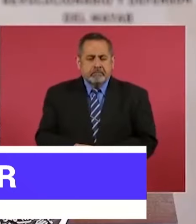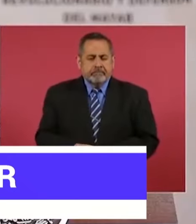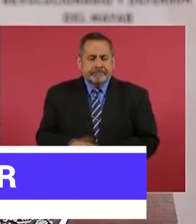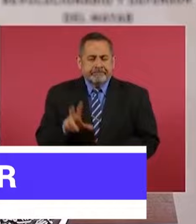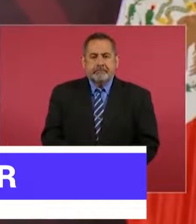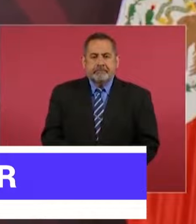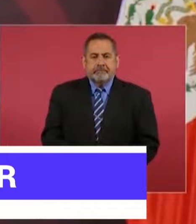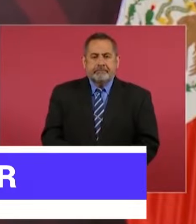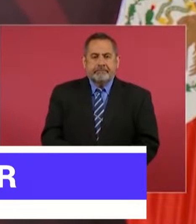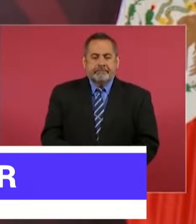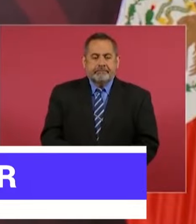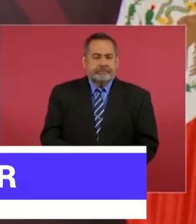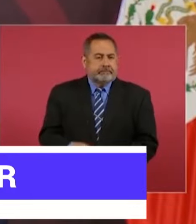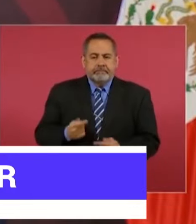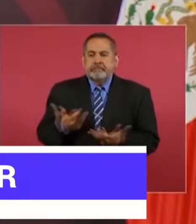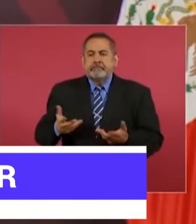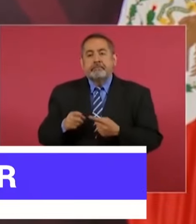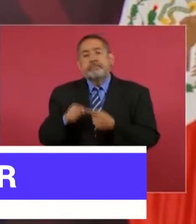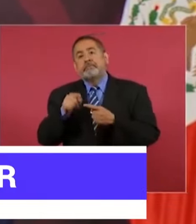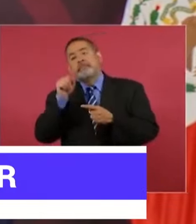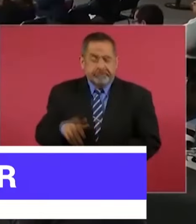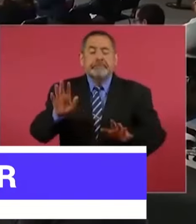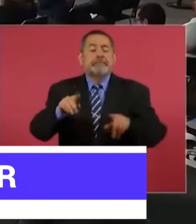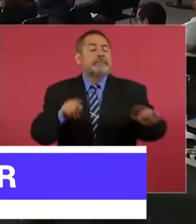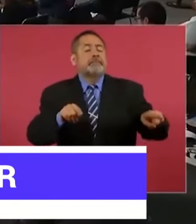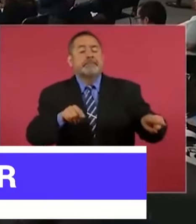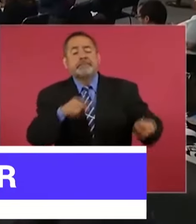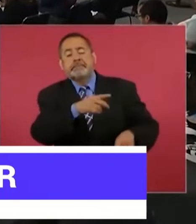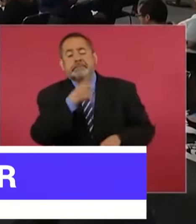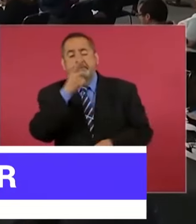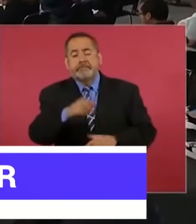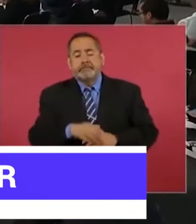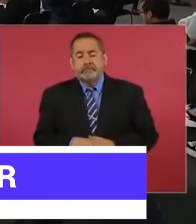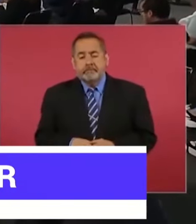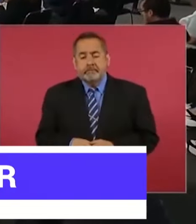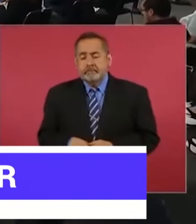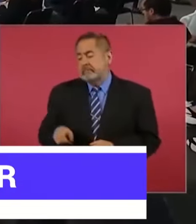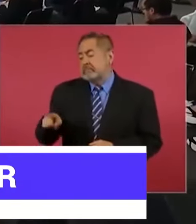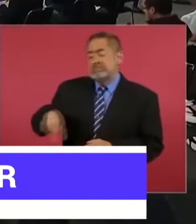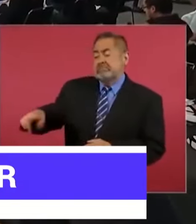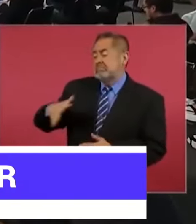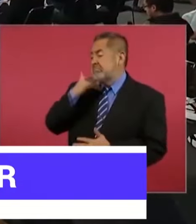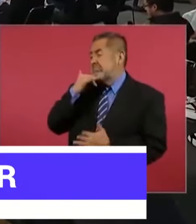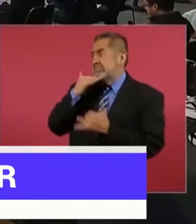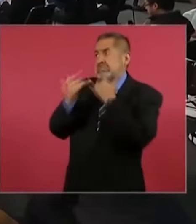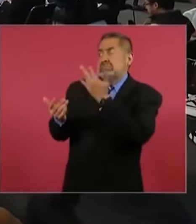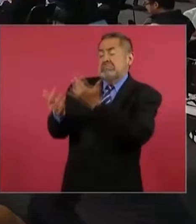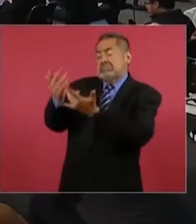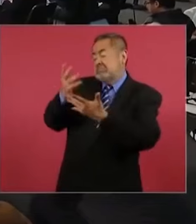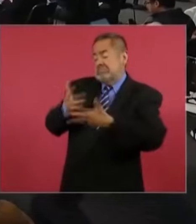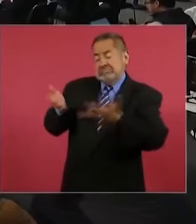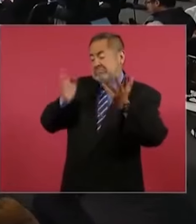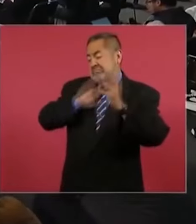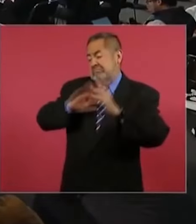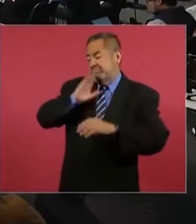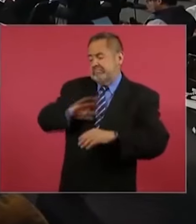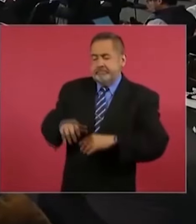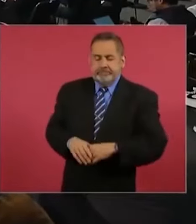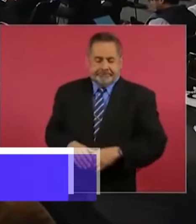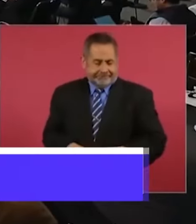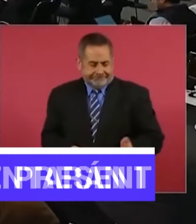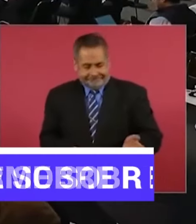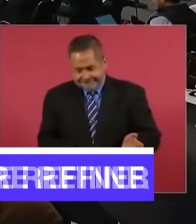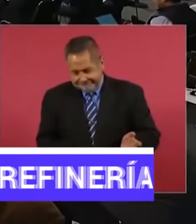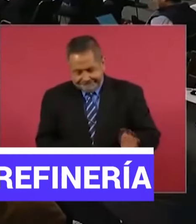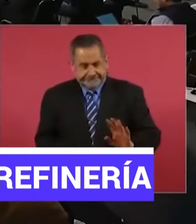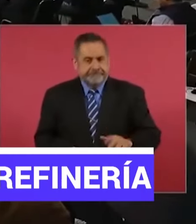3 décadas. ¿Qué hacemos? Por otro lado, el presidente informó que la refinería de Dos Bocas podría estar